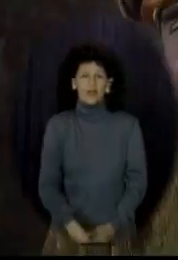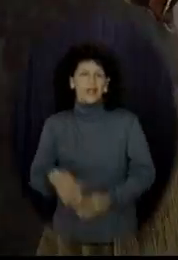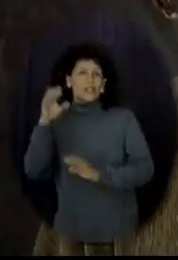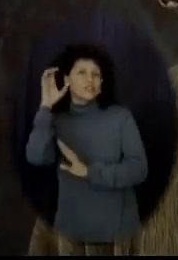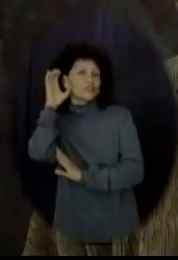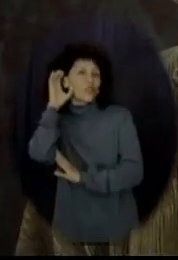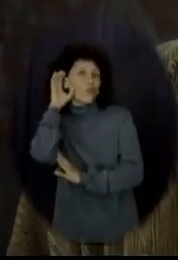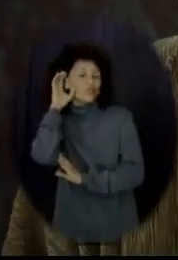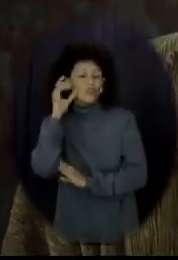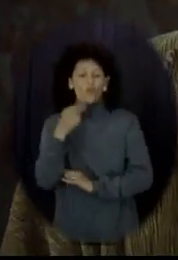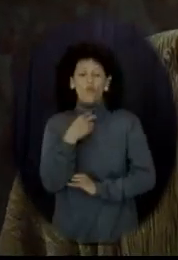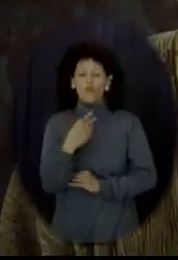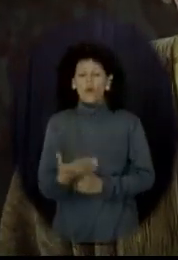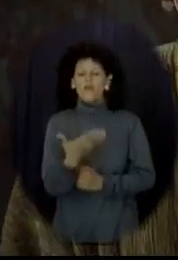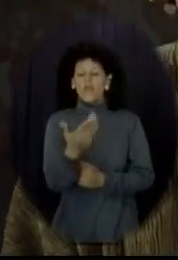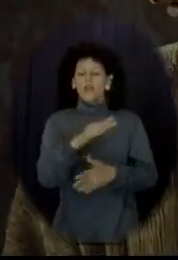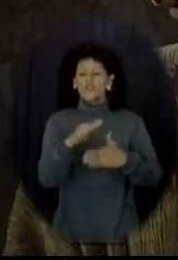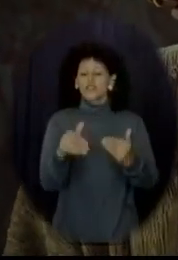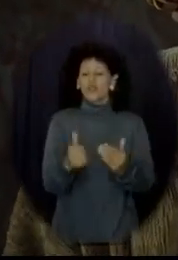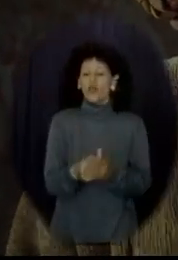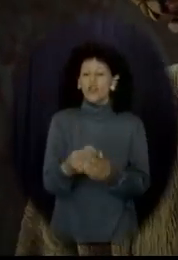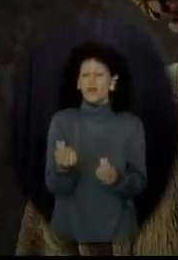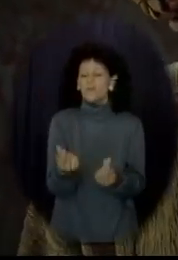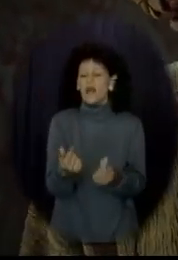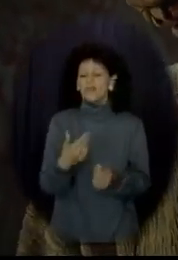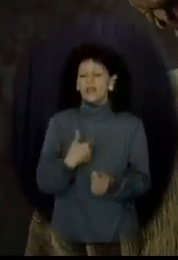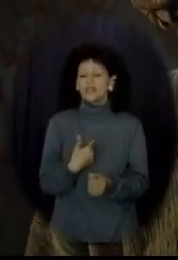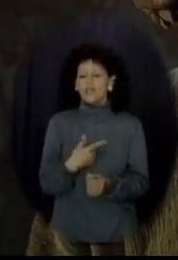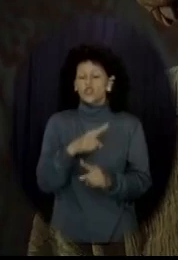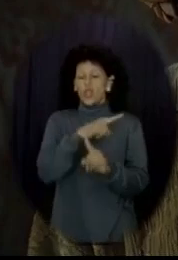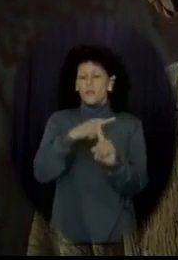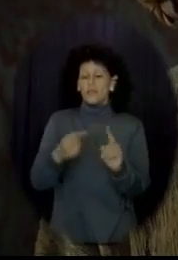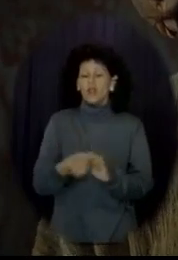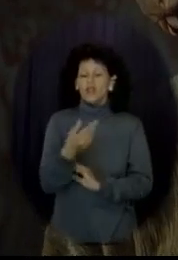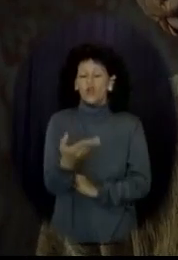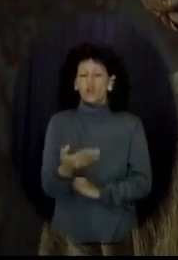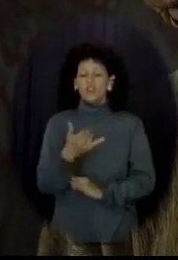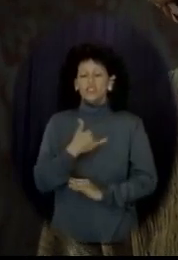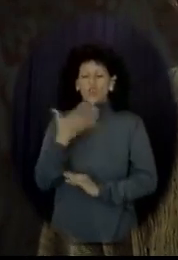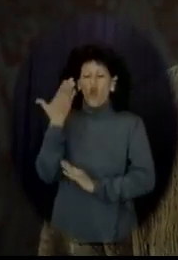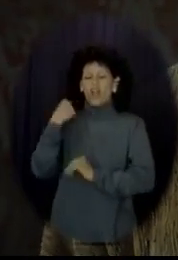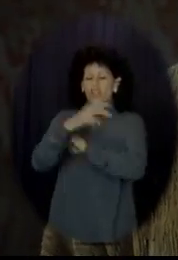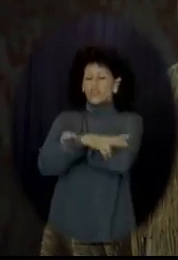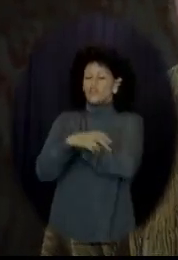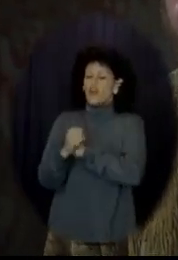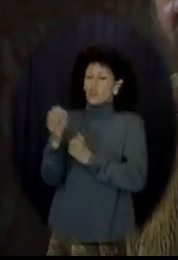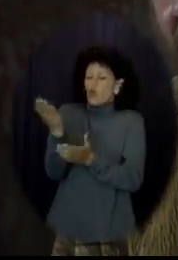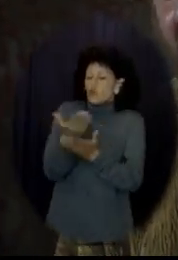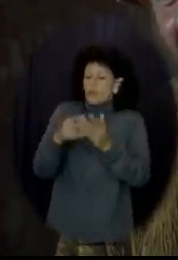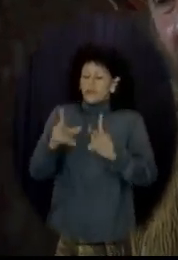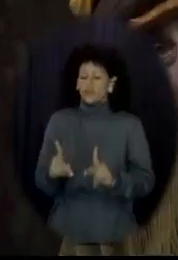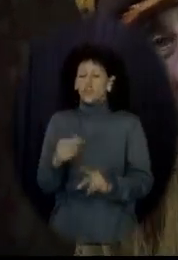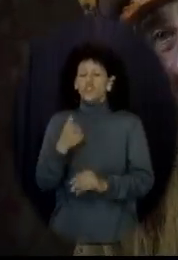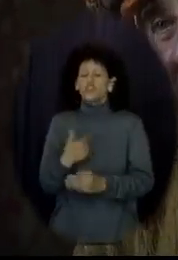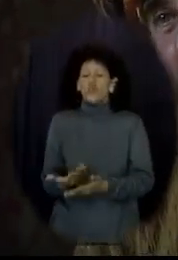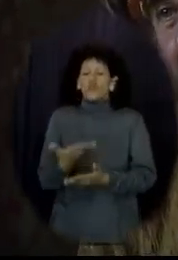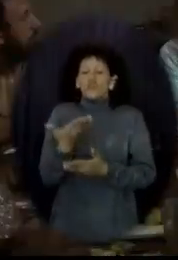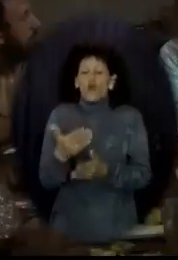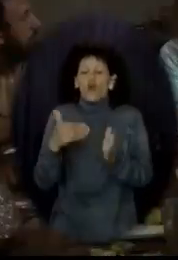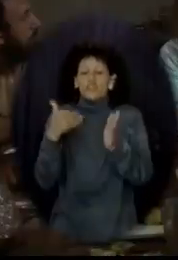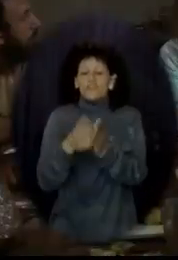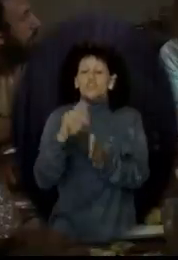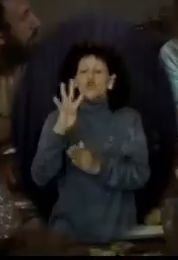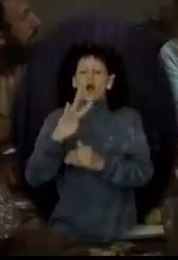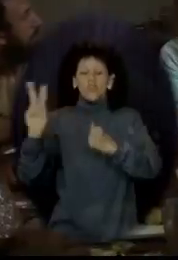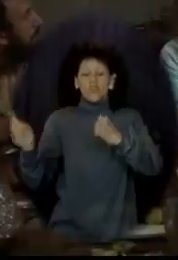Escuchen. Daré la mitad de mis bienes a los pobres. Y si he robado algo a